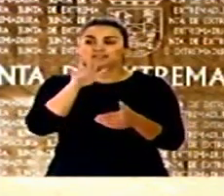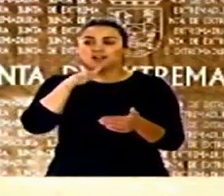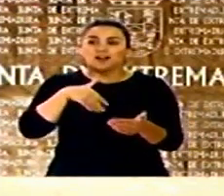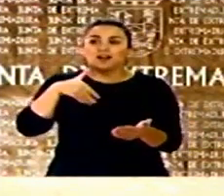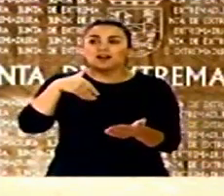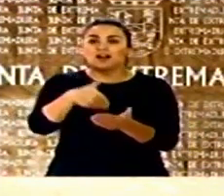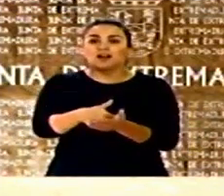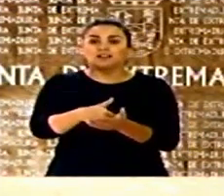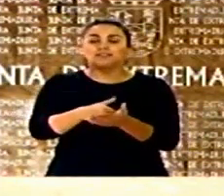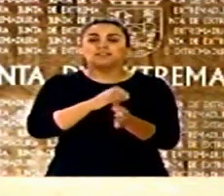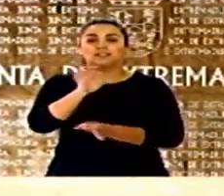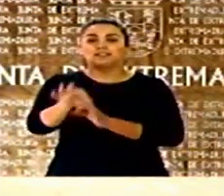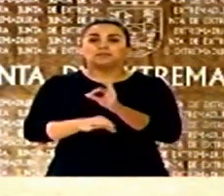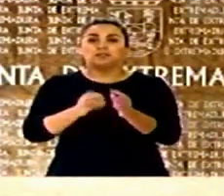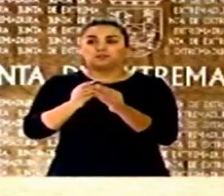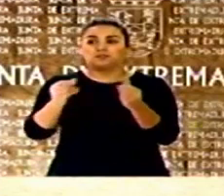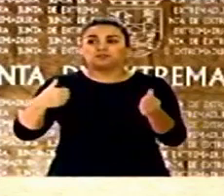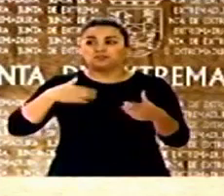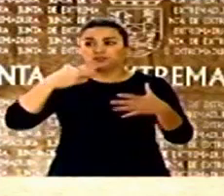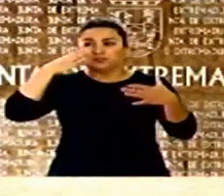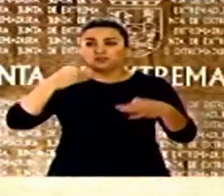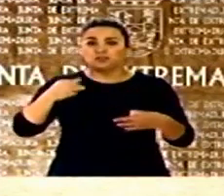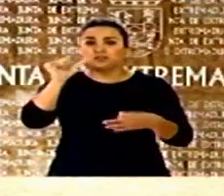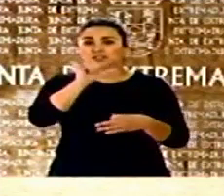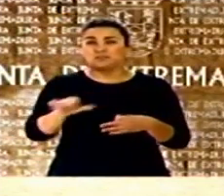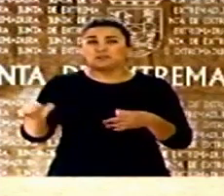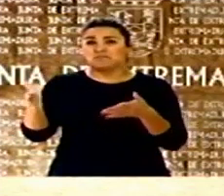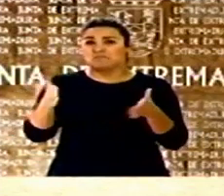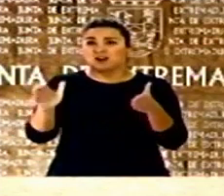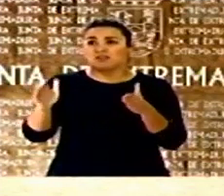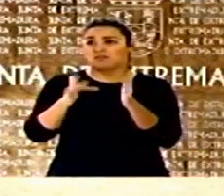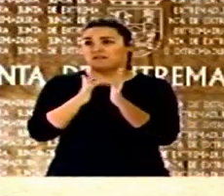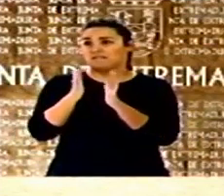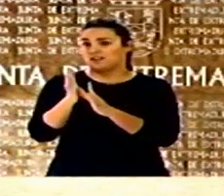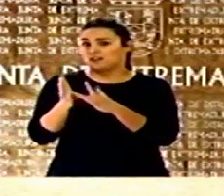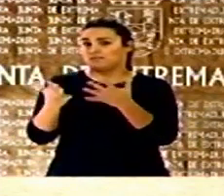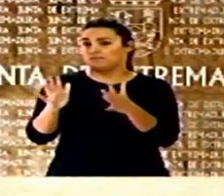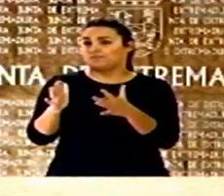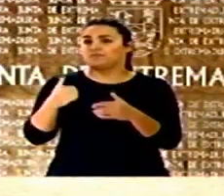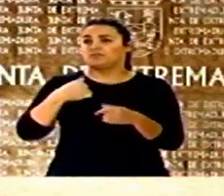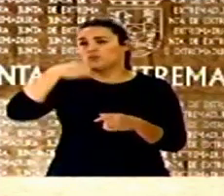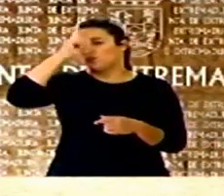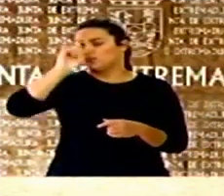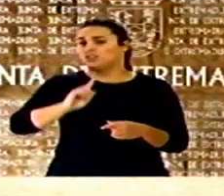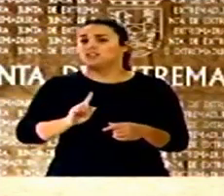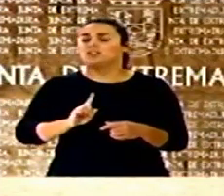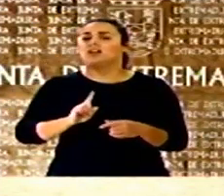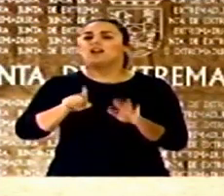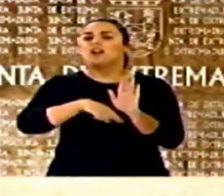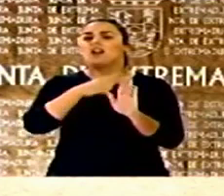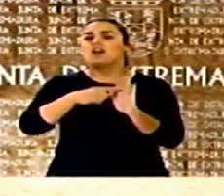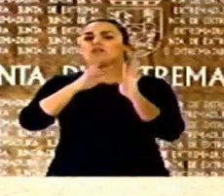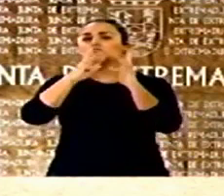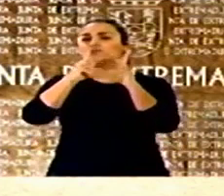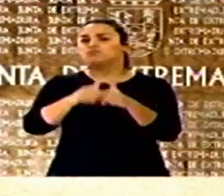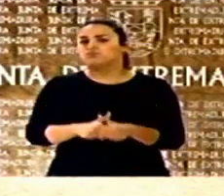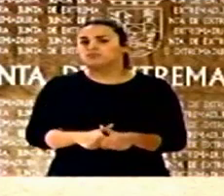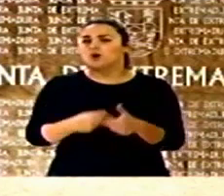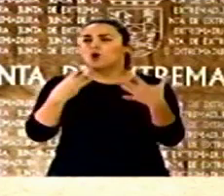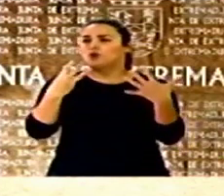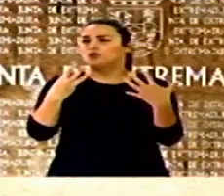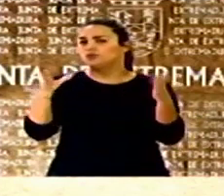el tiempo de respuesta. Y gran parte de los proyectos que ya hemos conocido y que vamos a seguir conociendo en las próximas semanas vienen aquí por los tiempos de respuesta que